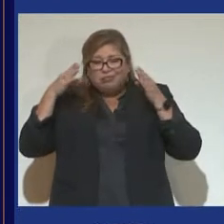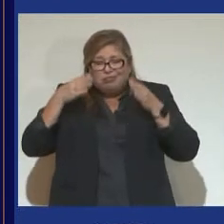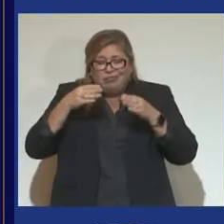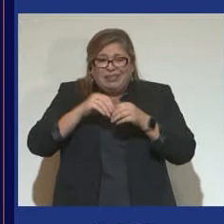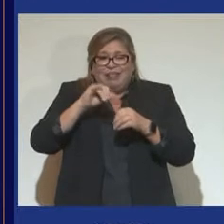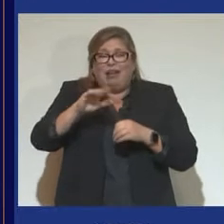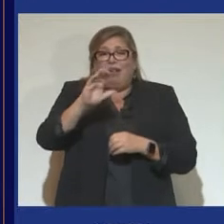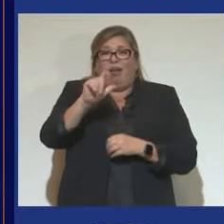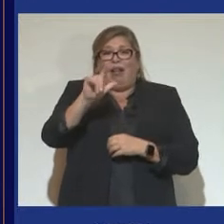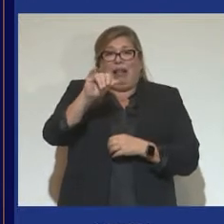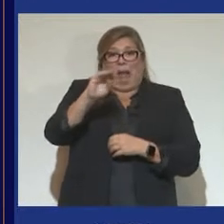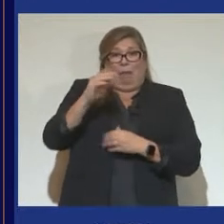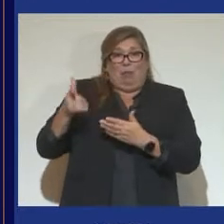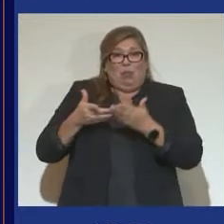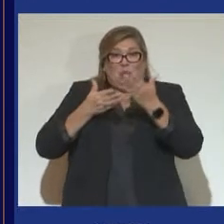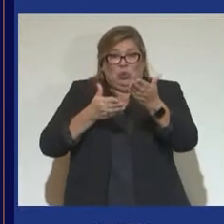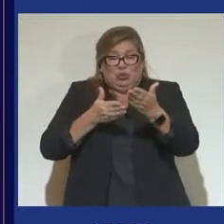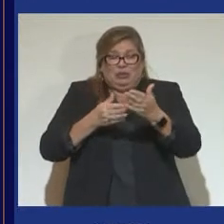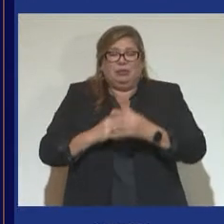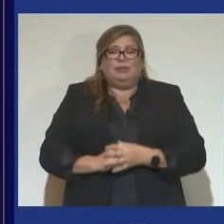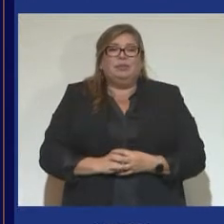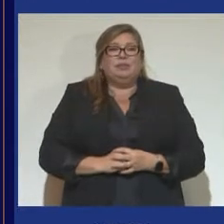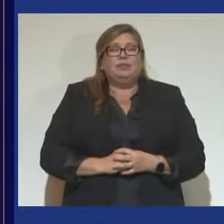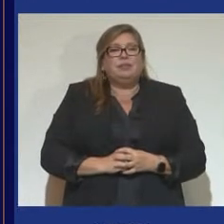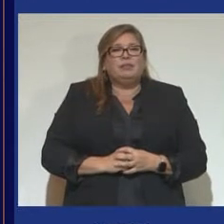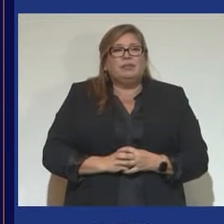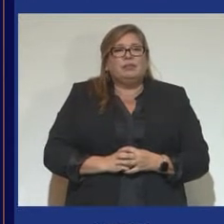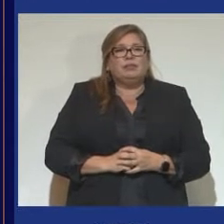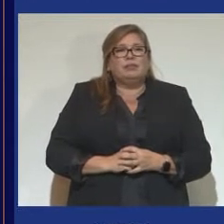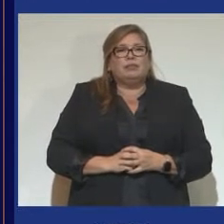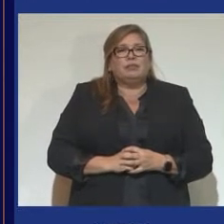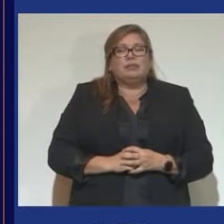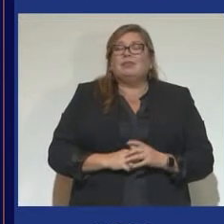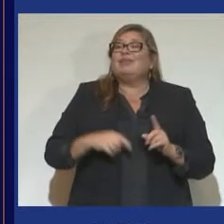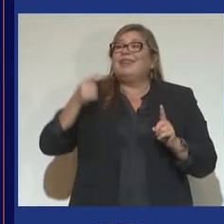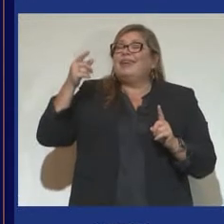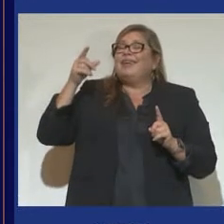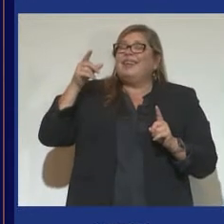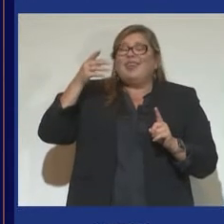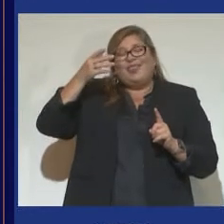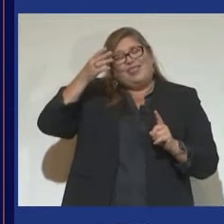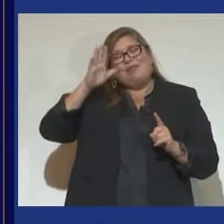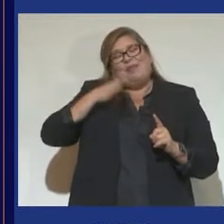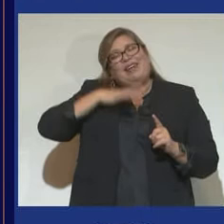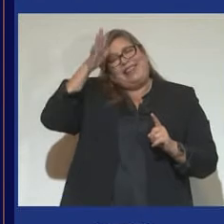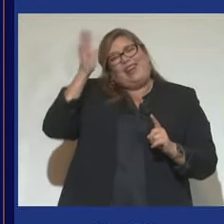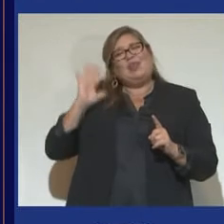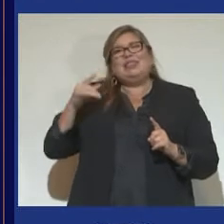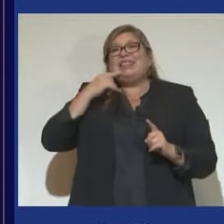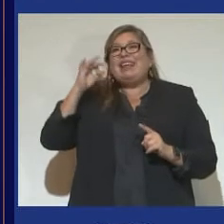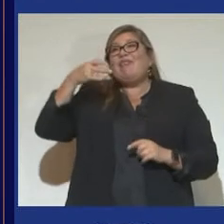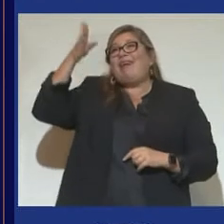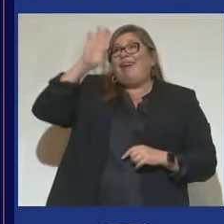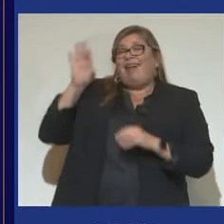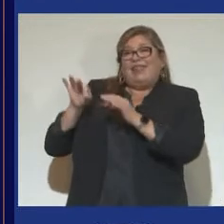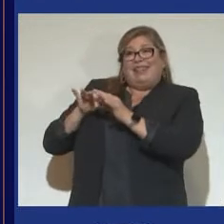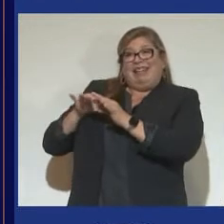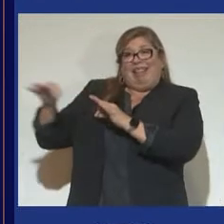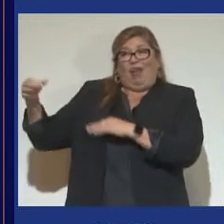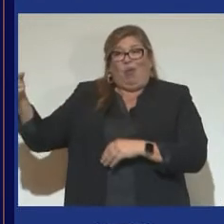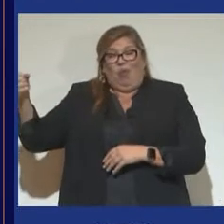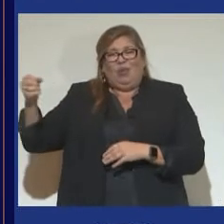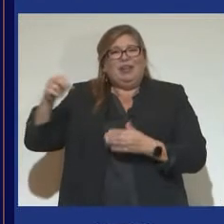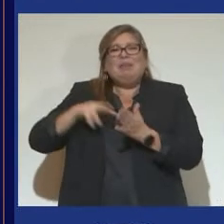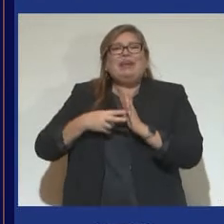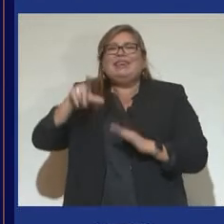esta propuesta que es una transformación de medicado el dios nos entrega